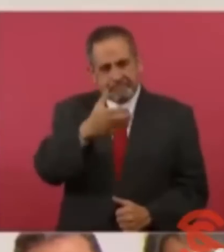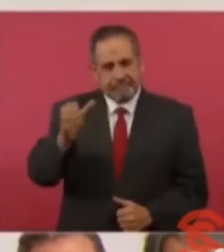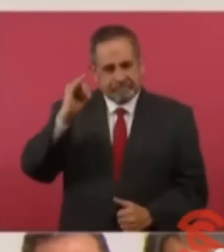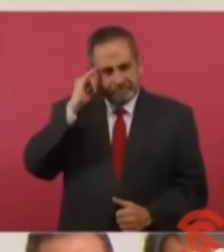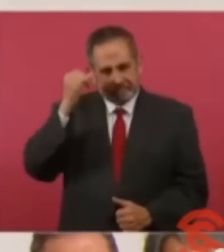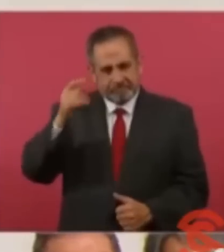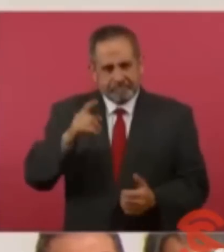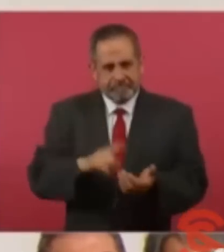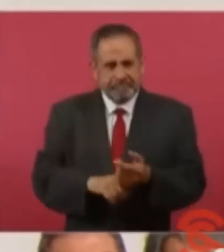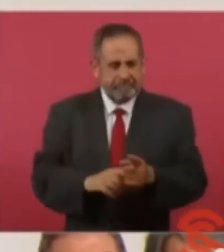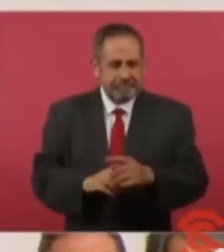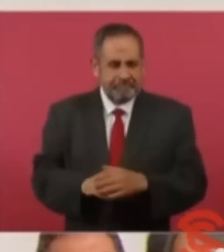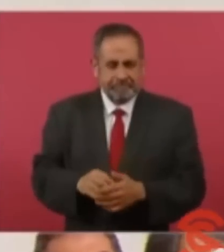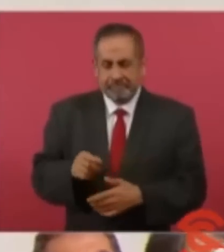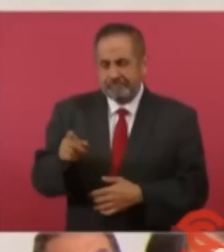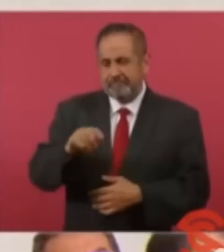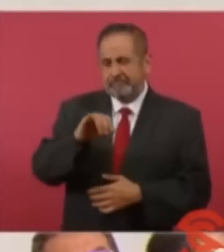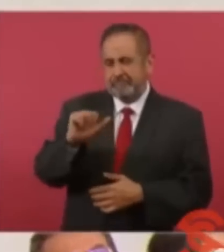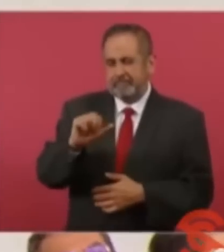choco jarocho,